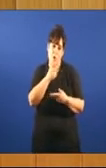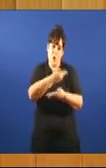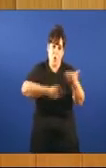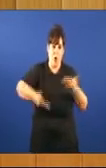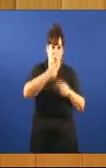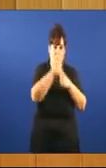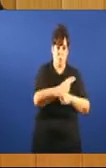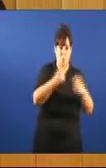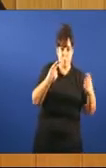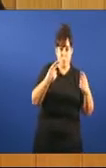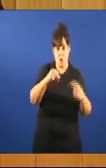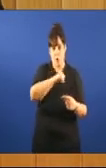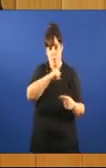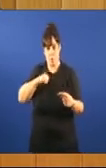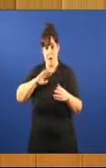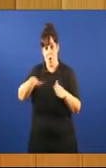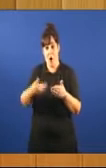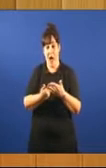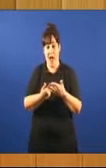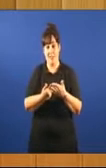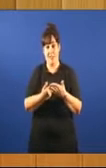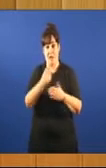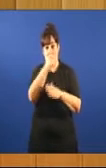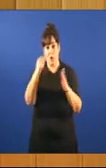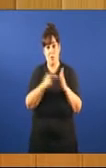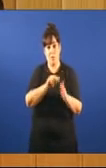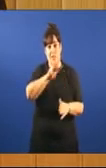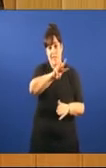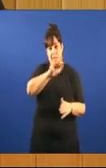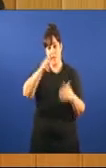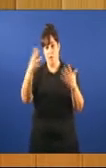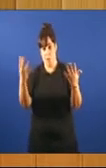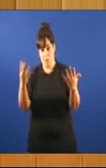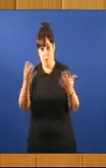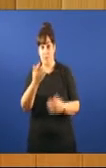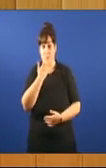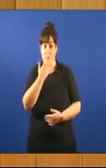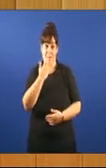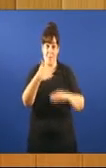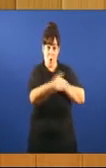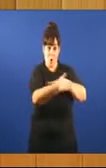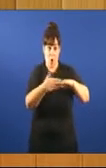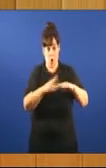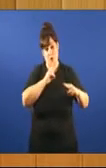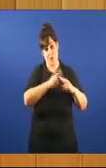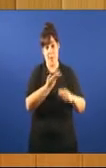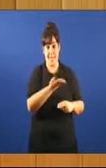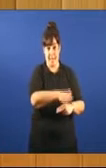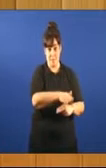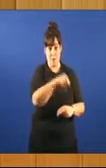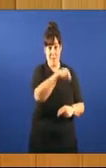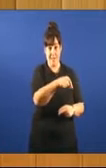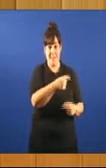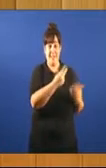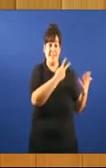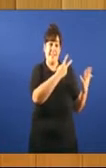ano 2039. Só pola autovía da Costa da Morte haberá que pagar 751